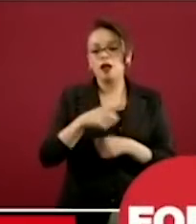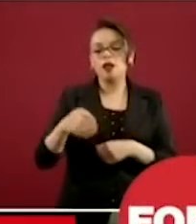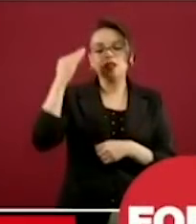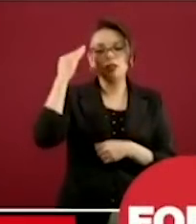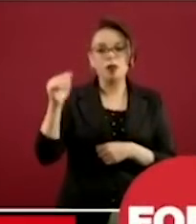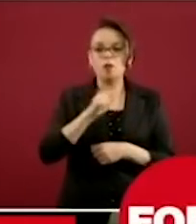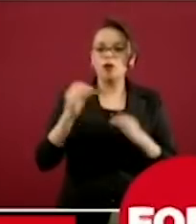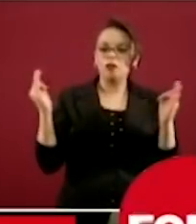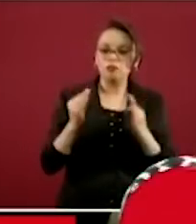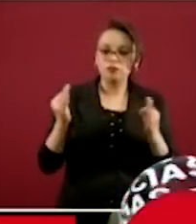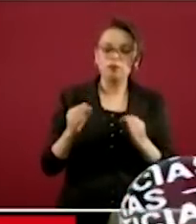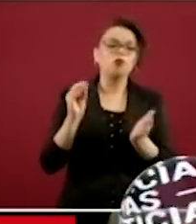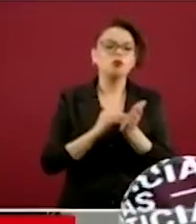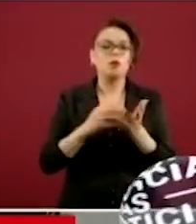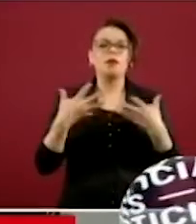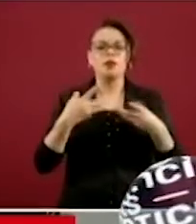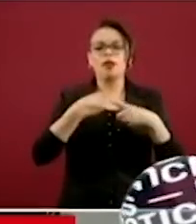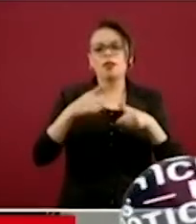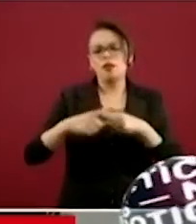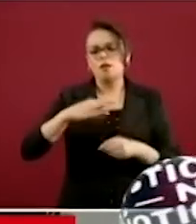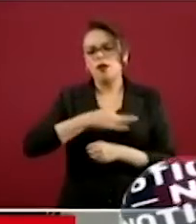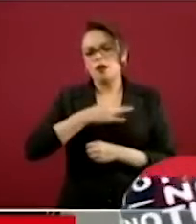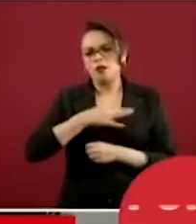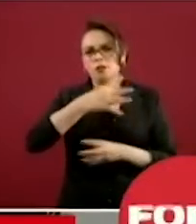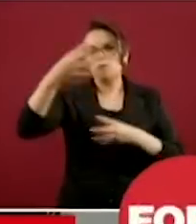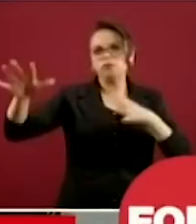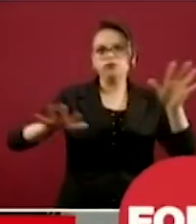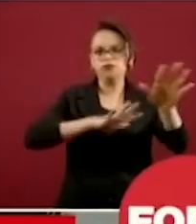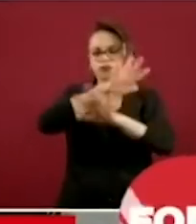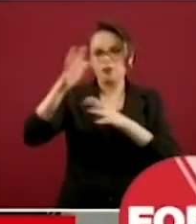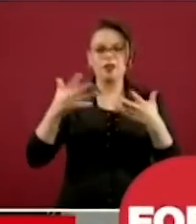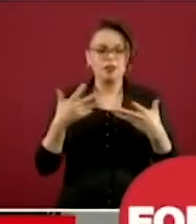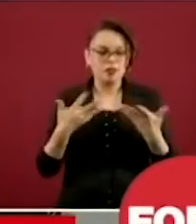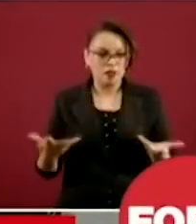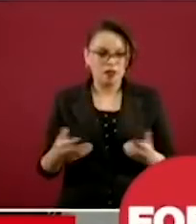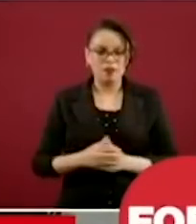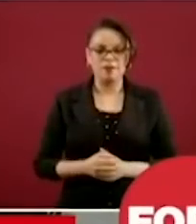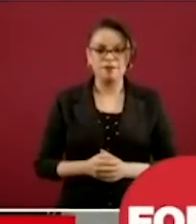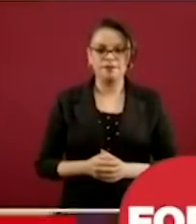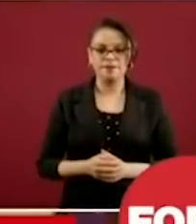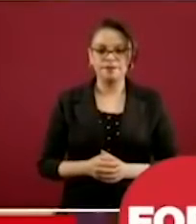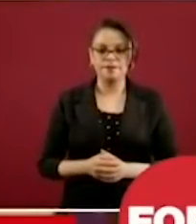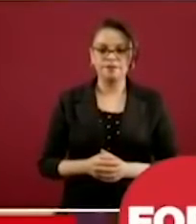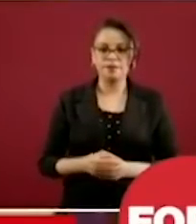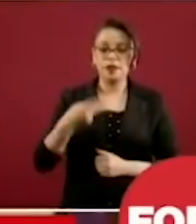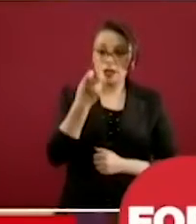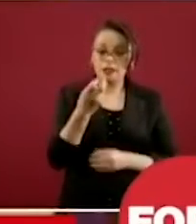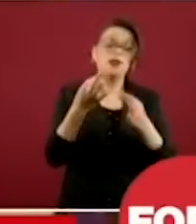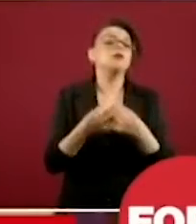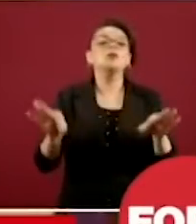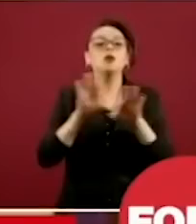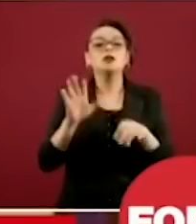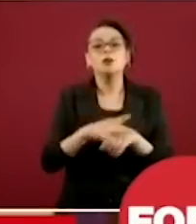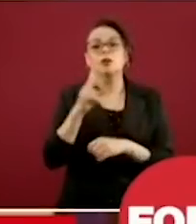virus respiratorios. Entonces el porcentaje de positividad es importante porque nos ayuda a evidenciar de